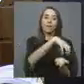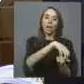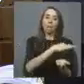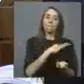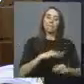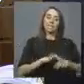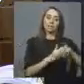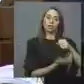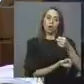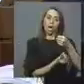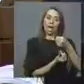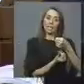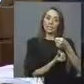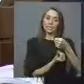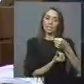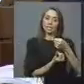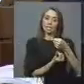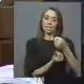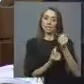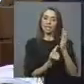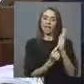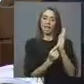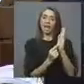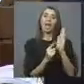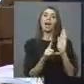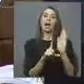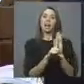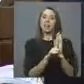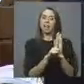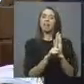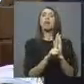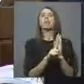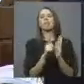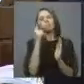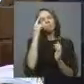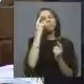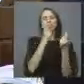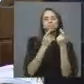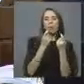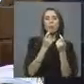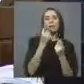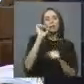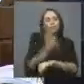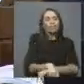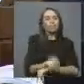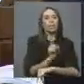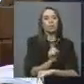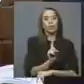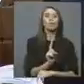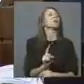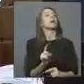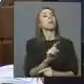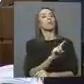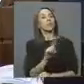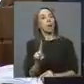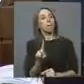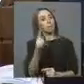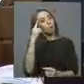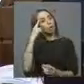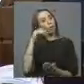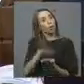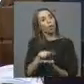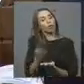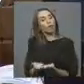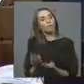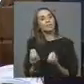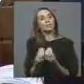Hacienda mastica esta reforma pero no se la traga y tampoco convence a